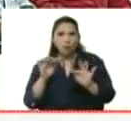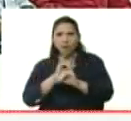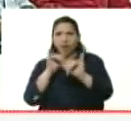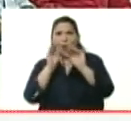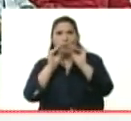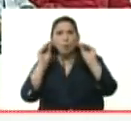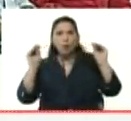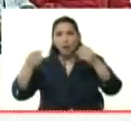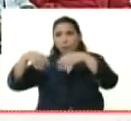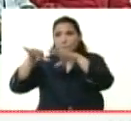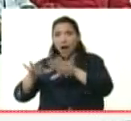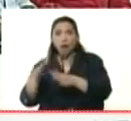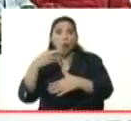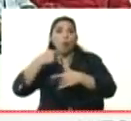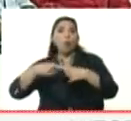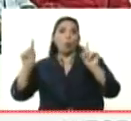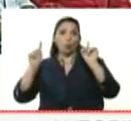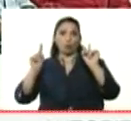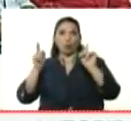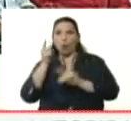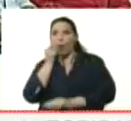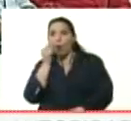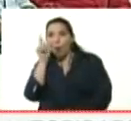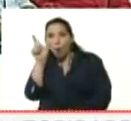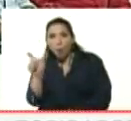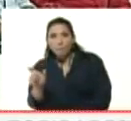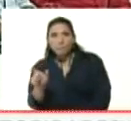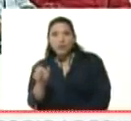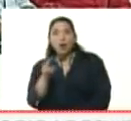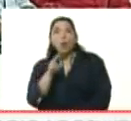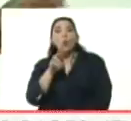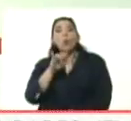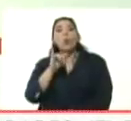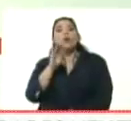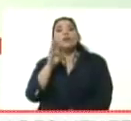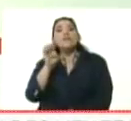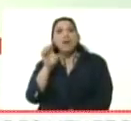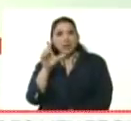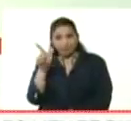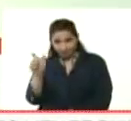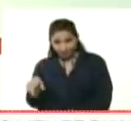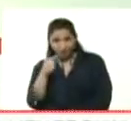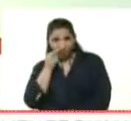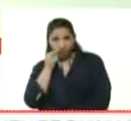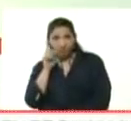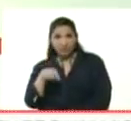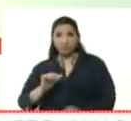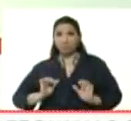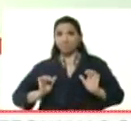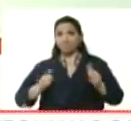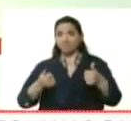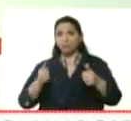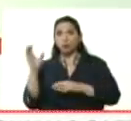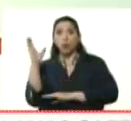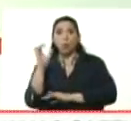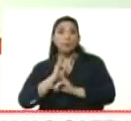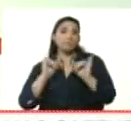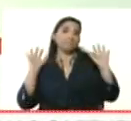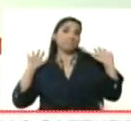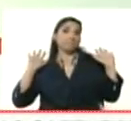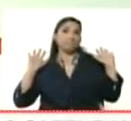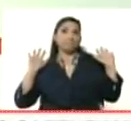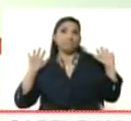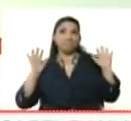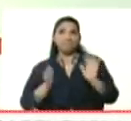otro paro al señor Uribe. Y así comienza, al señor Uribe digo, Y así comienzan. Así comienzan